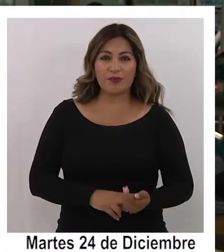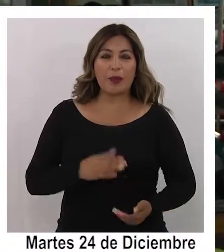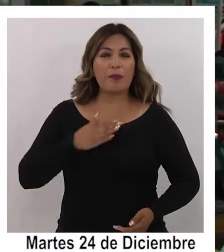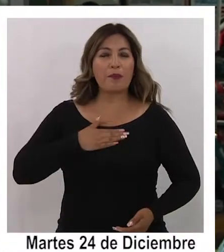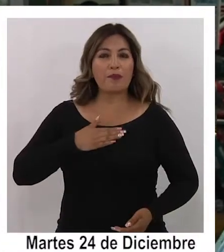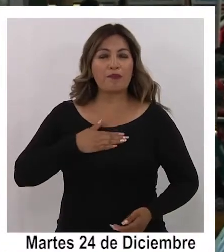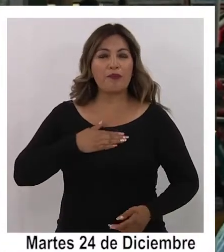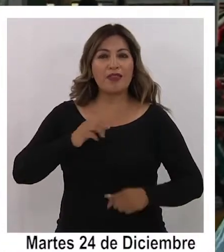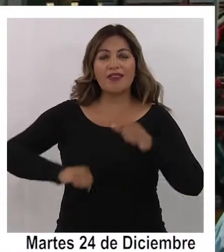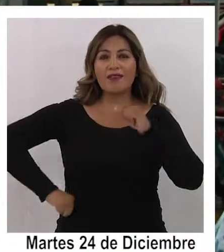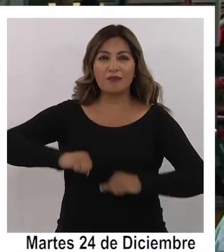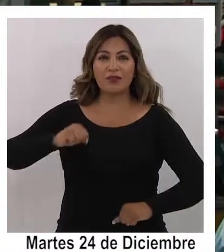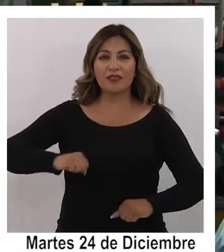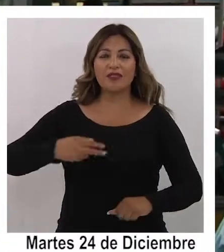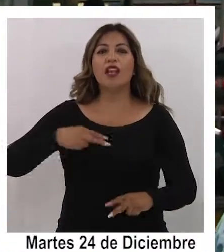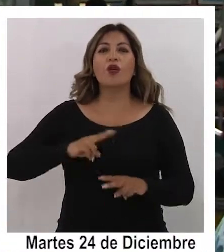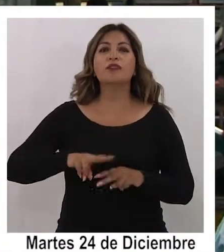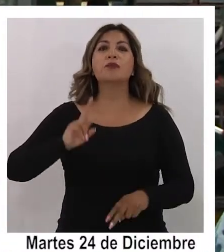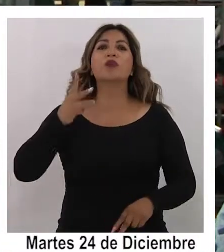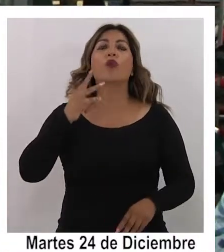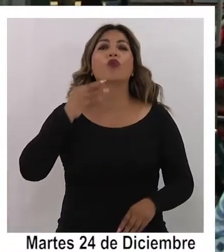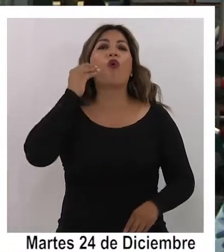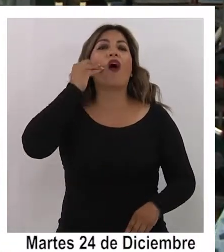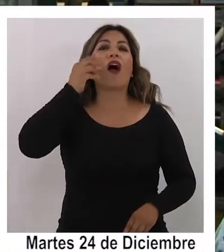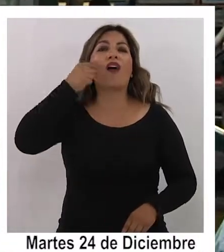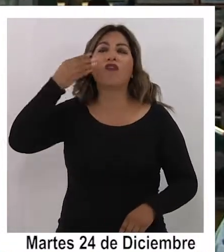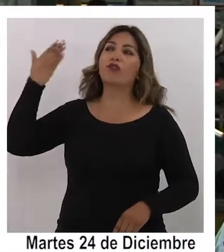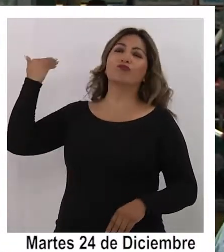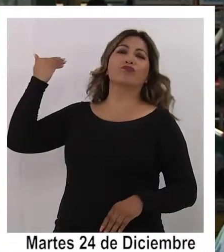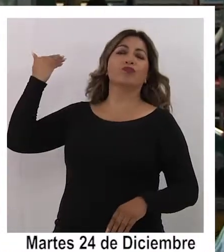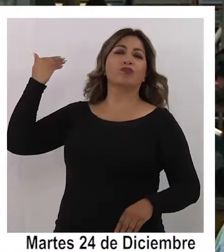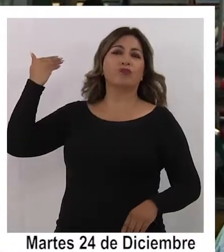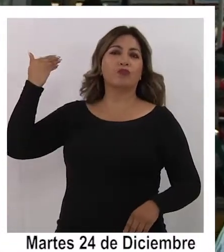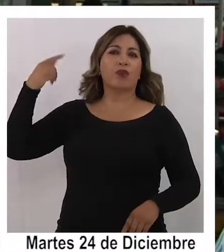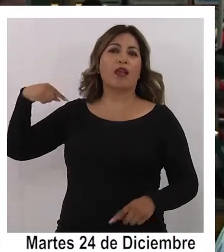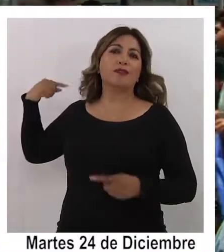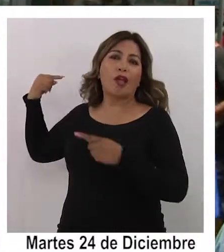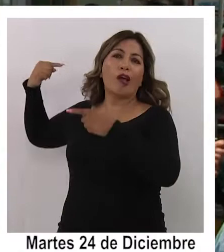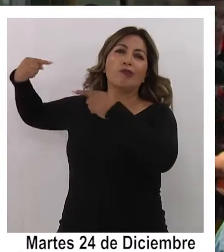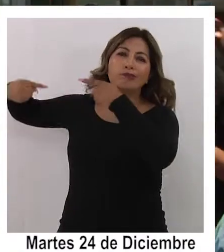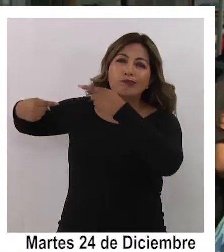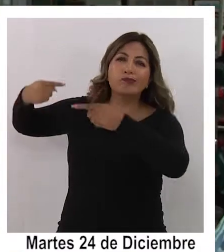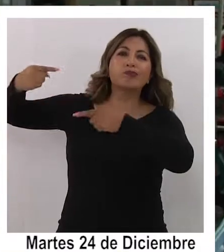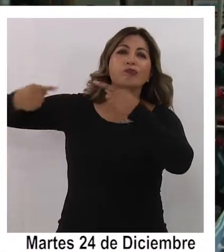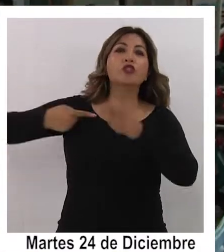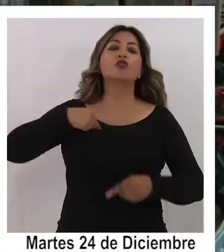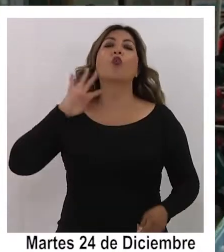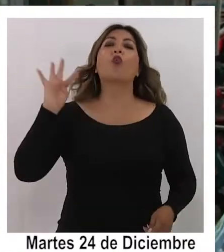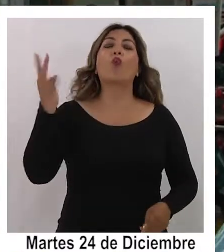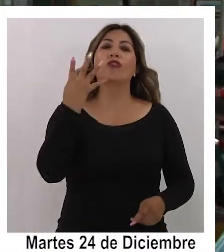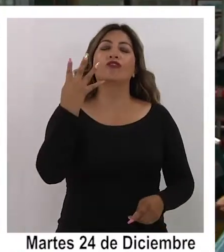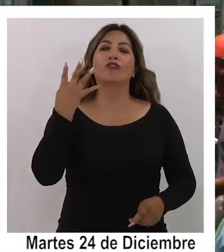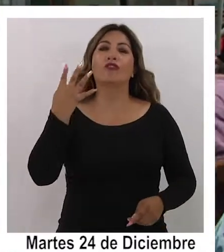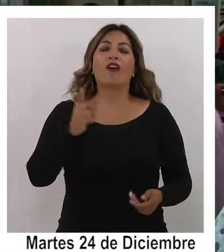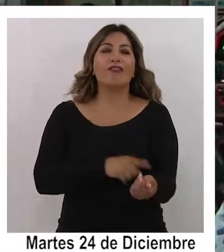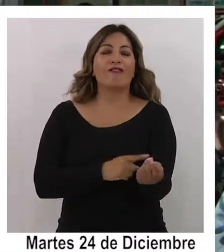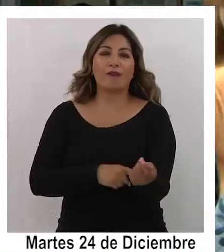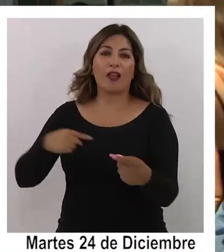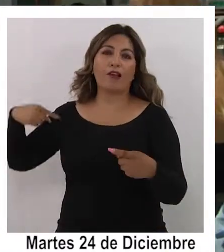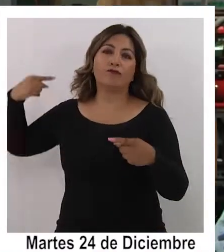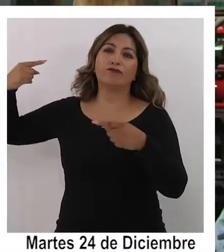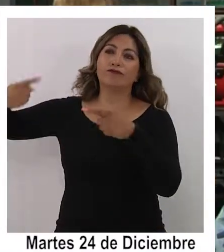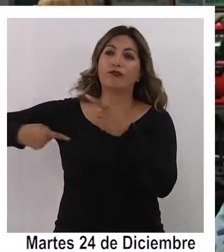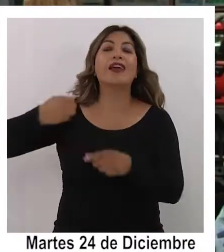nuestra ferretería la fundaron mis bisabuelos y así siguió la historia. Yo soy cuarta